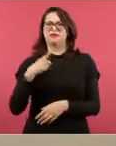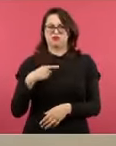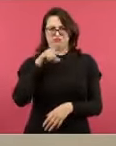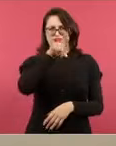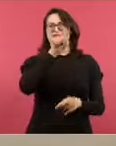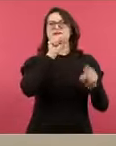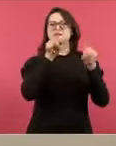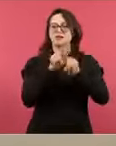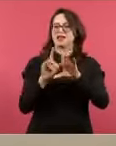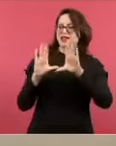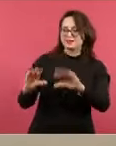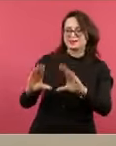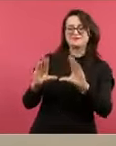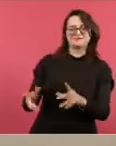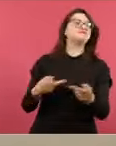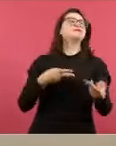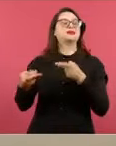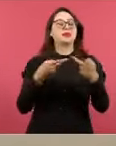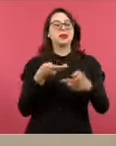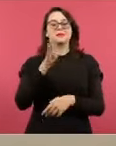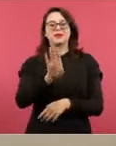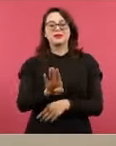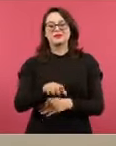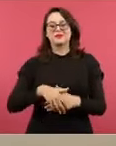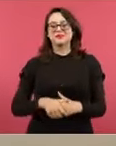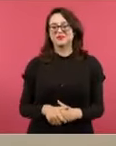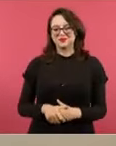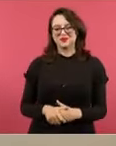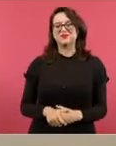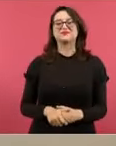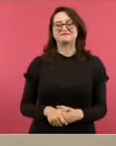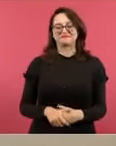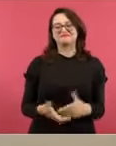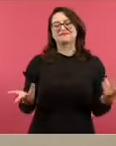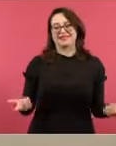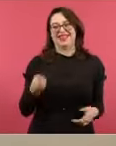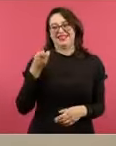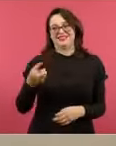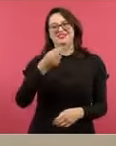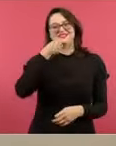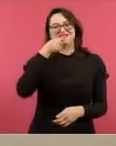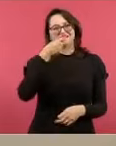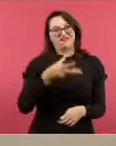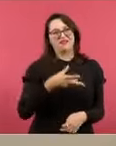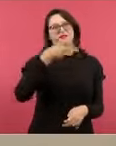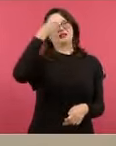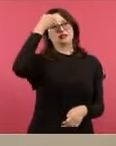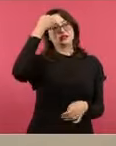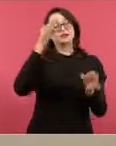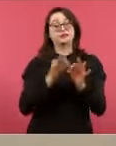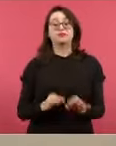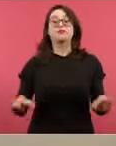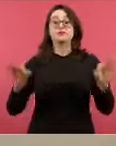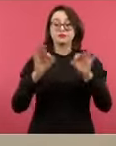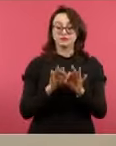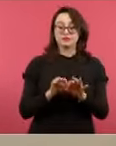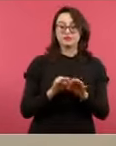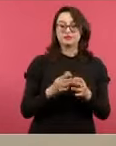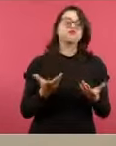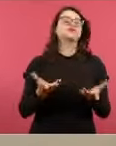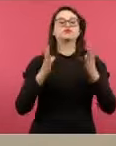B esconde esa unión, ser bisagra entre escuela y comunidad. Y bueno, la maestra, ante